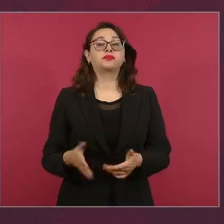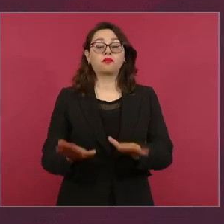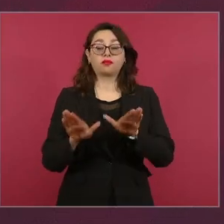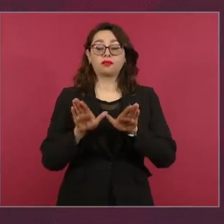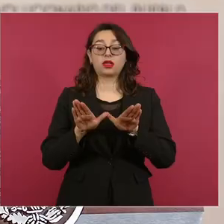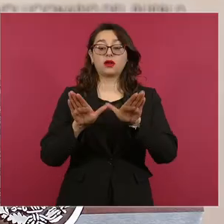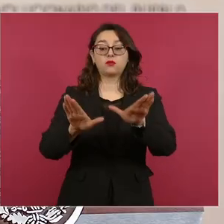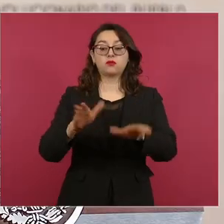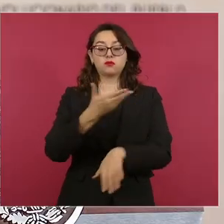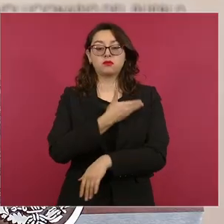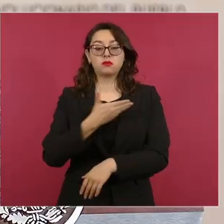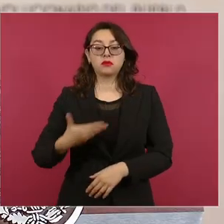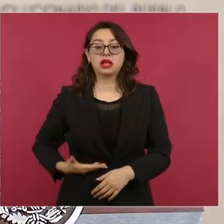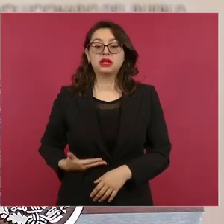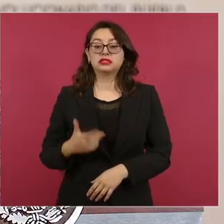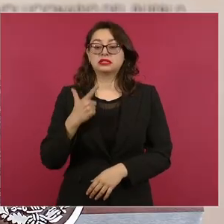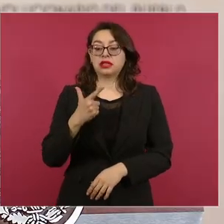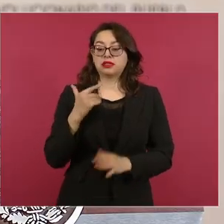6-7 mil millones de pesos.